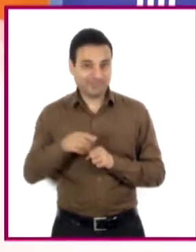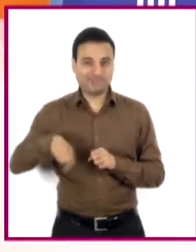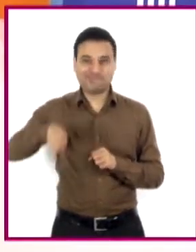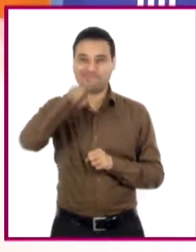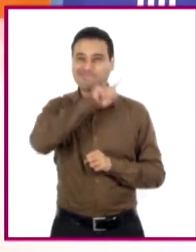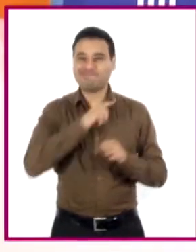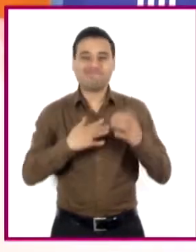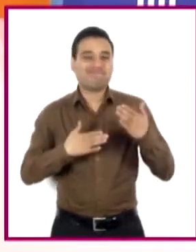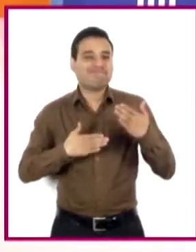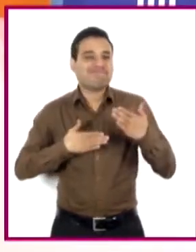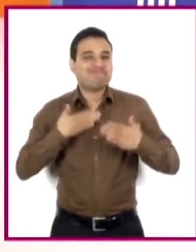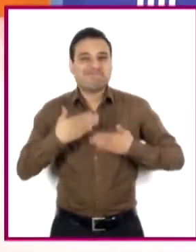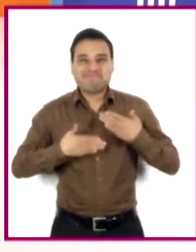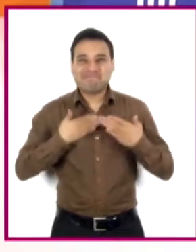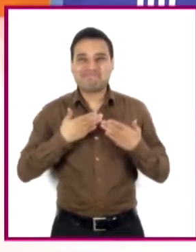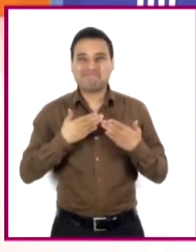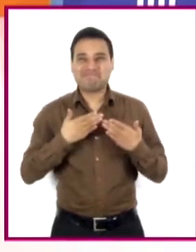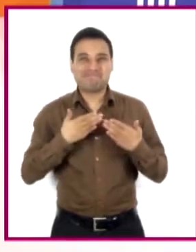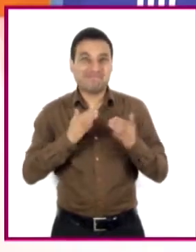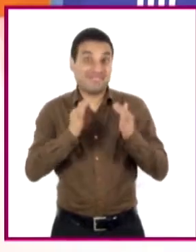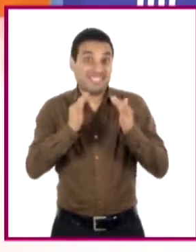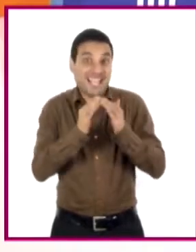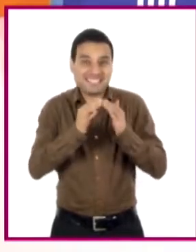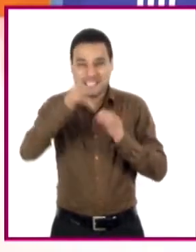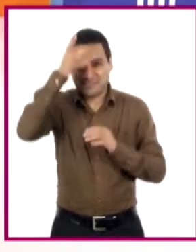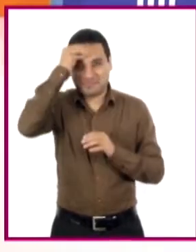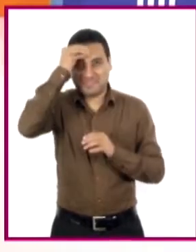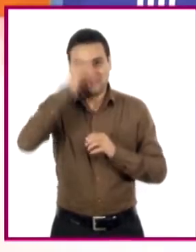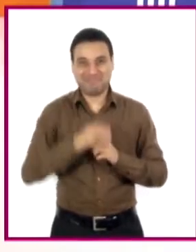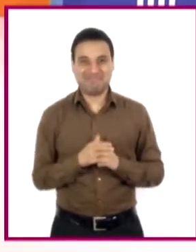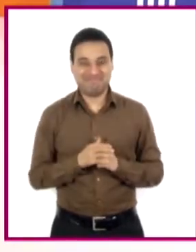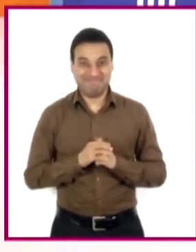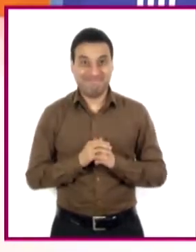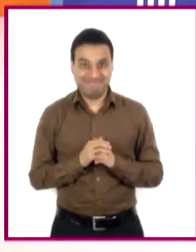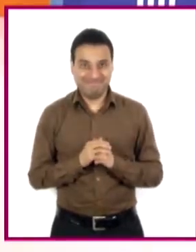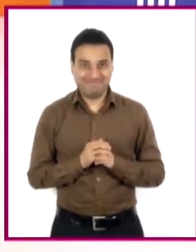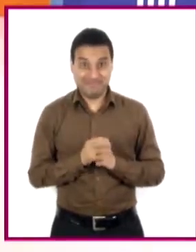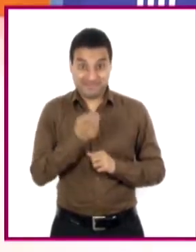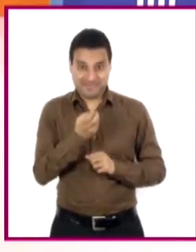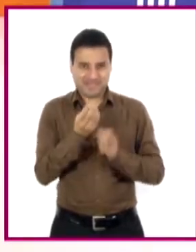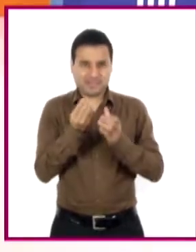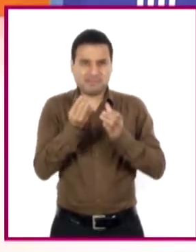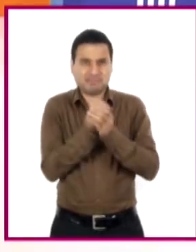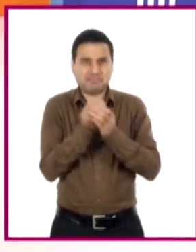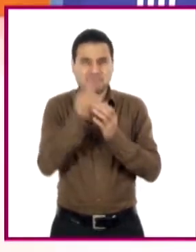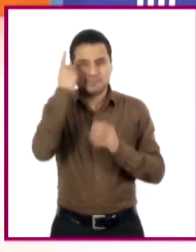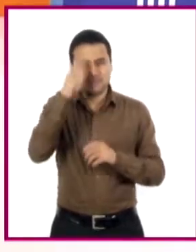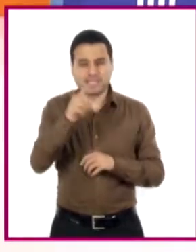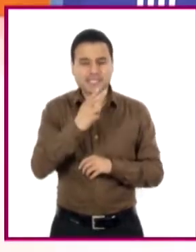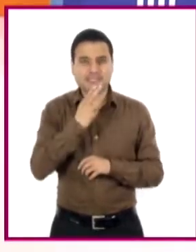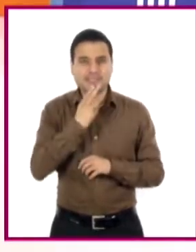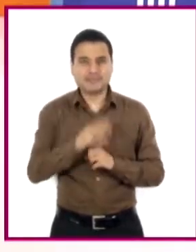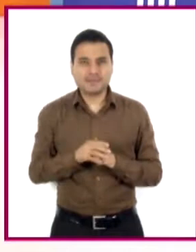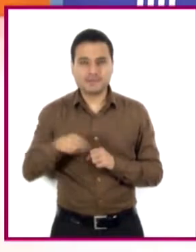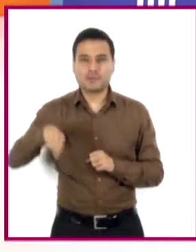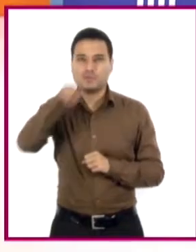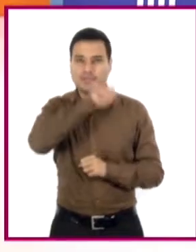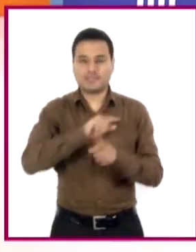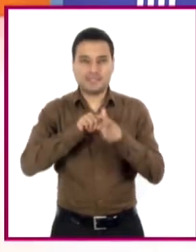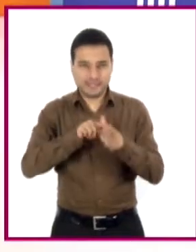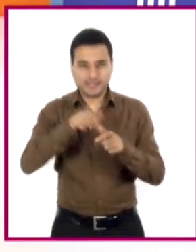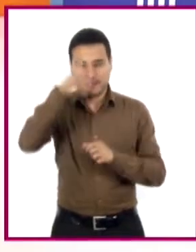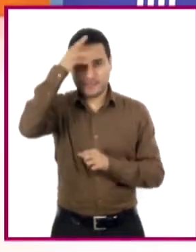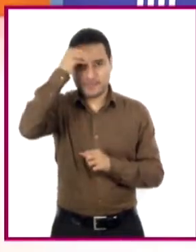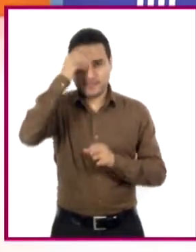disfrutando aprender a través de Aprende en Casa 2. Estas sesiones tienen la finalidad de seguir adquiriendo conocimientos sobre